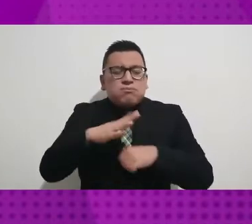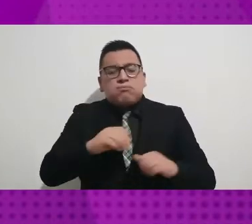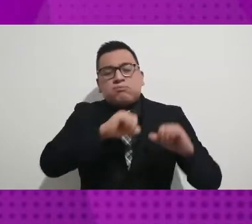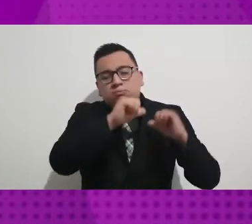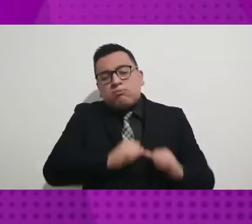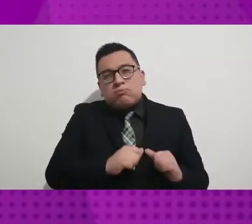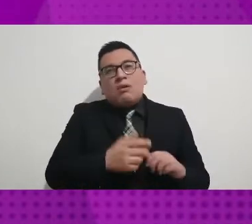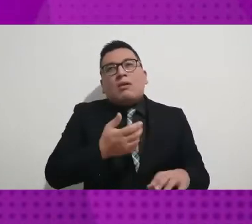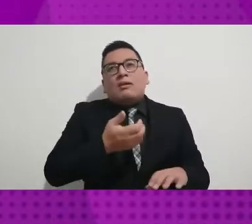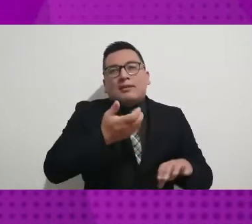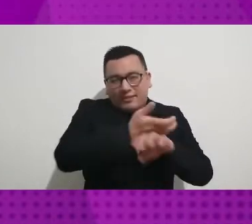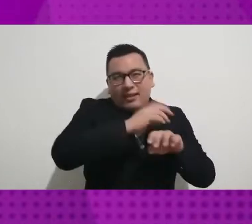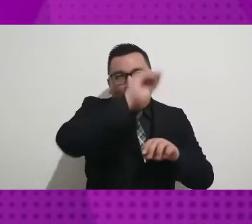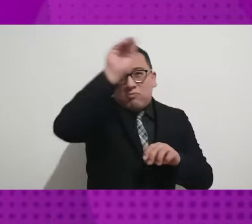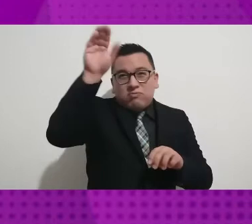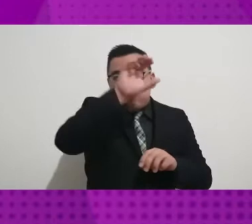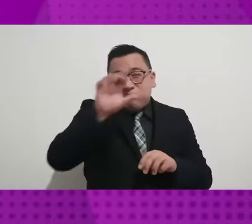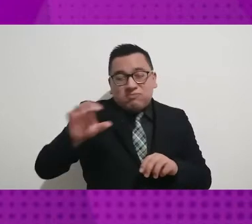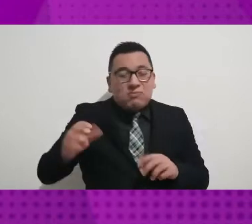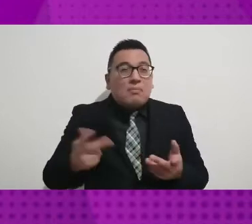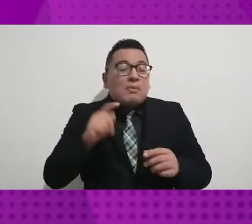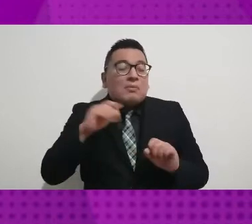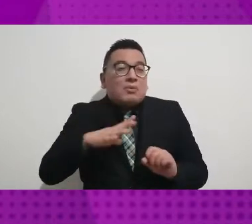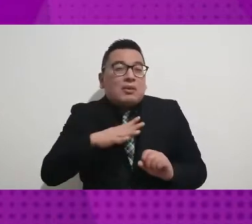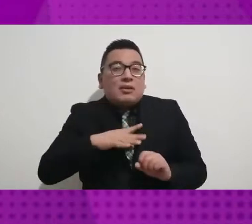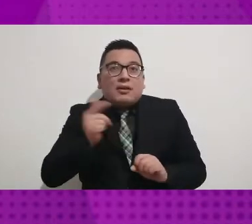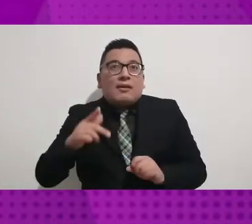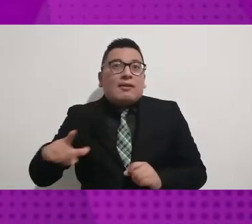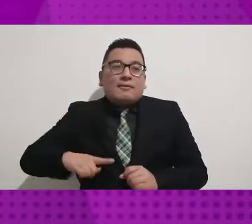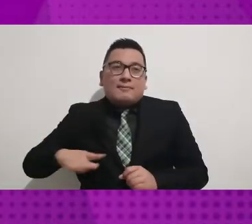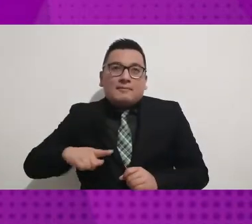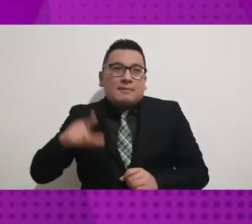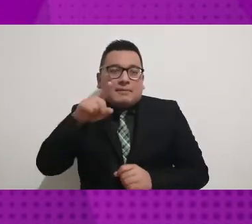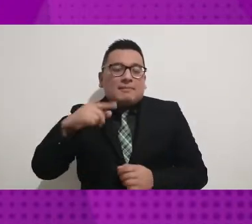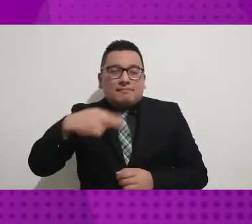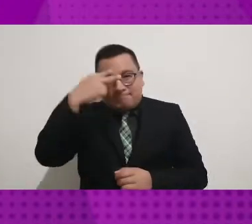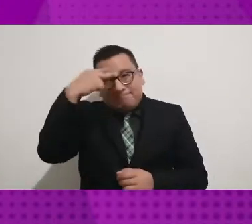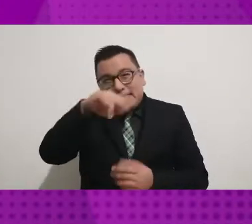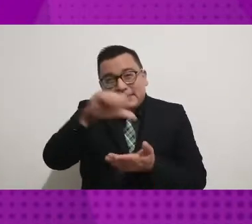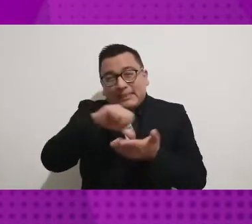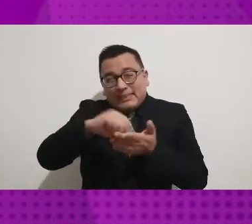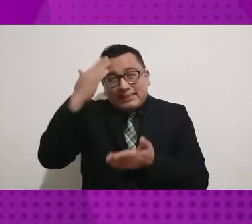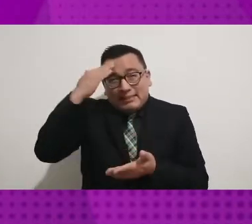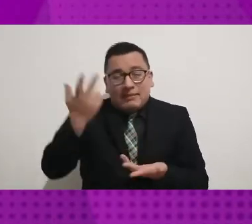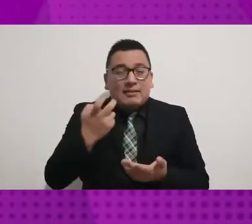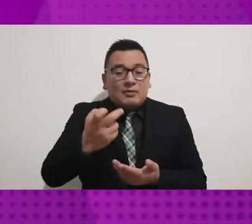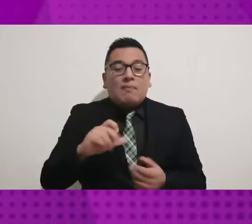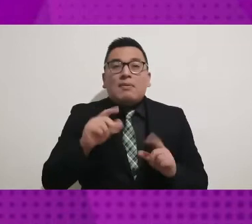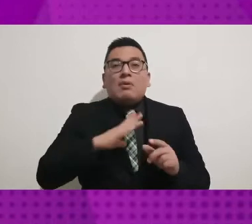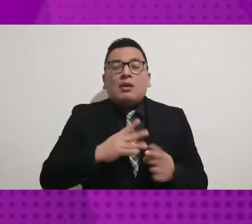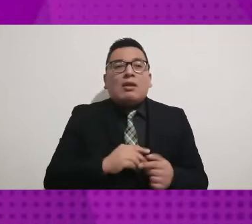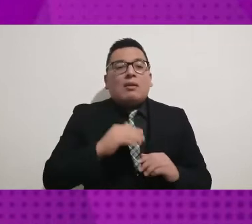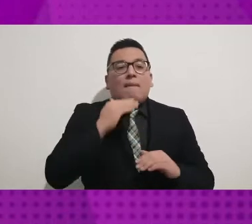las autoridades, hay autoridades locales, federales, y una serie de etapas que le llamamos etapas del proceso electoral. Si un